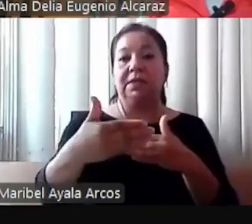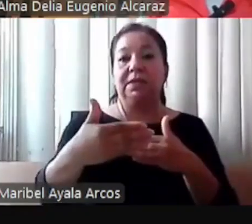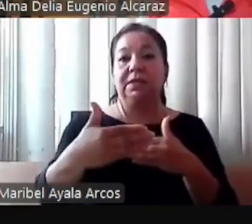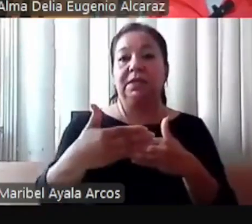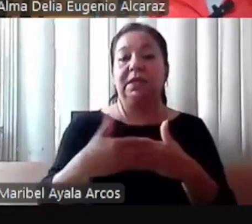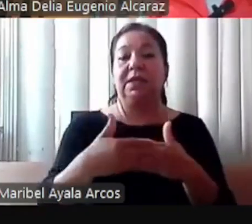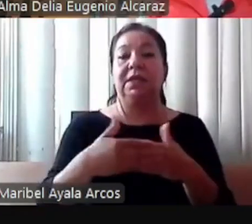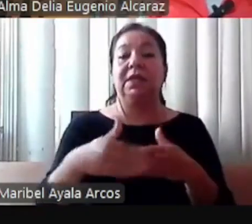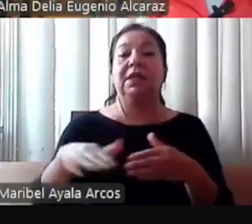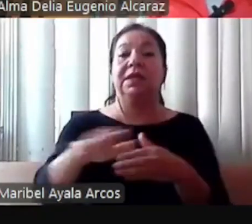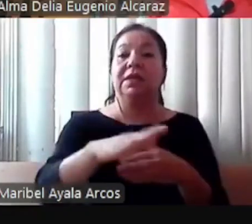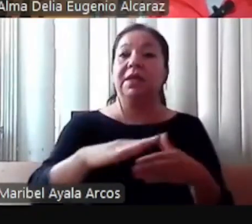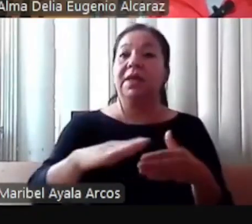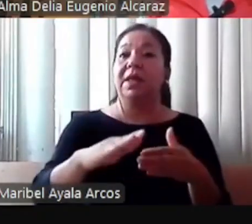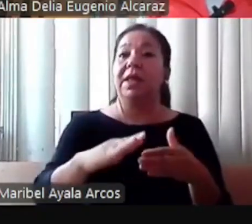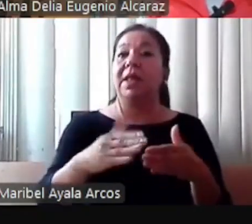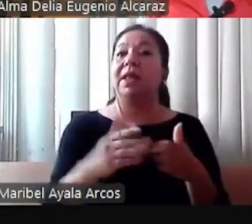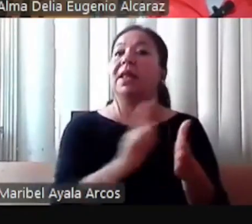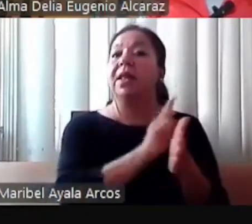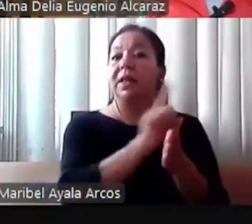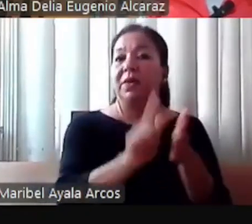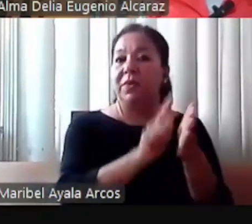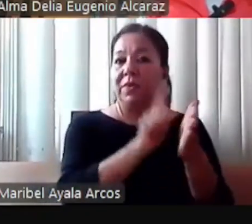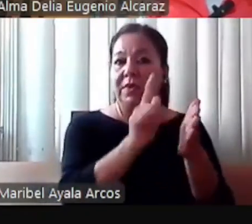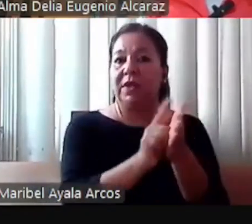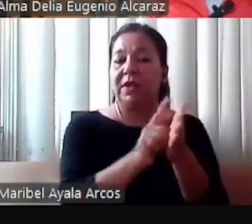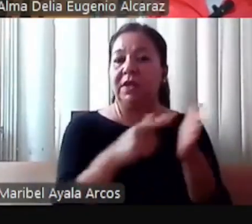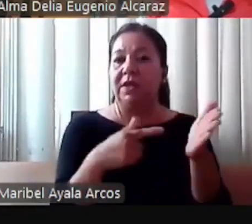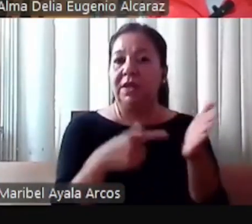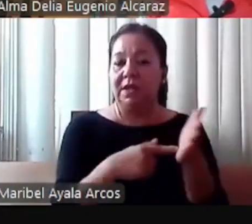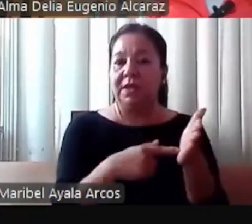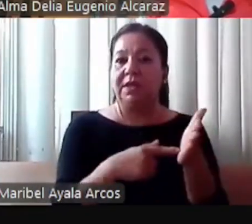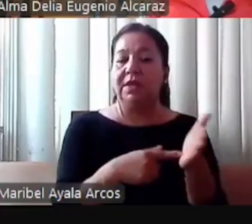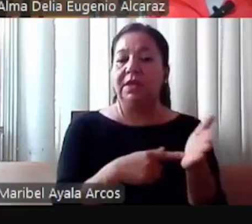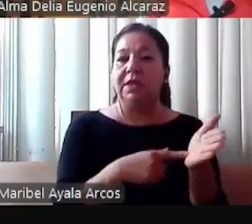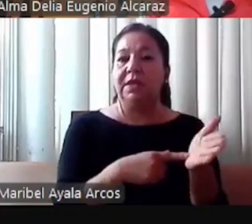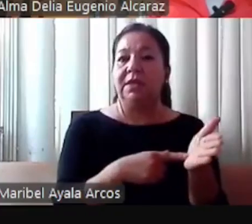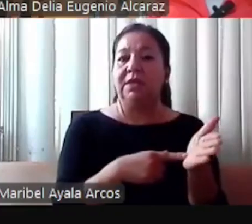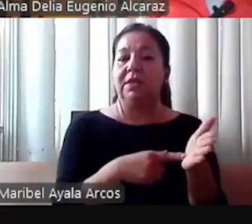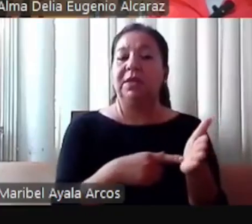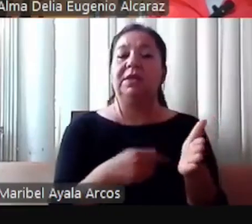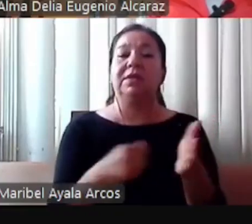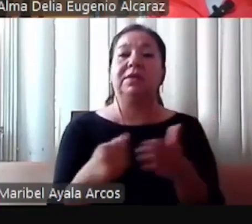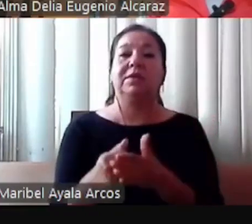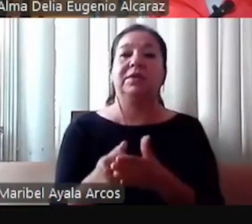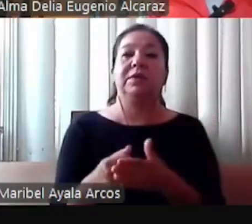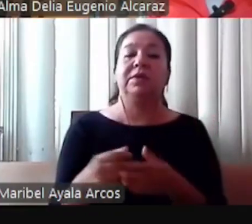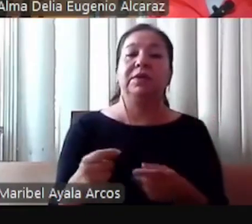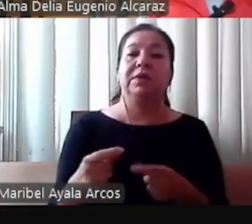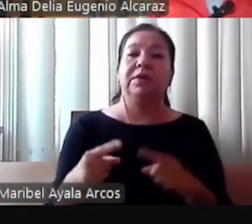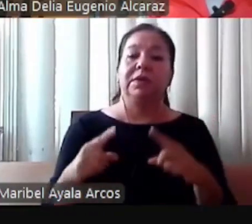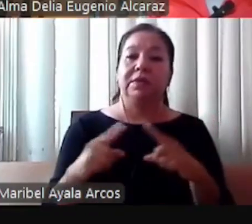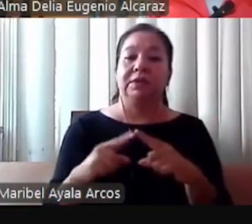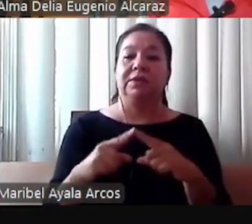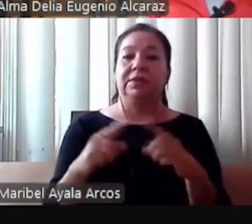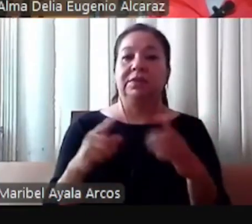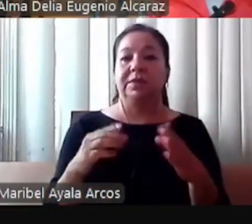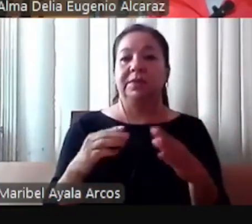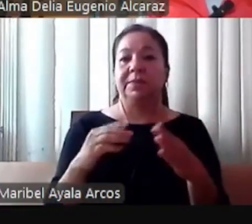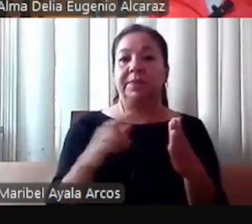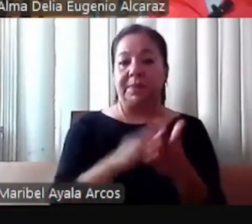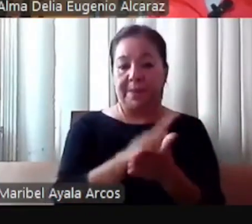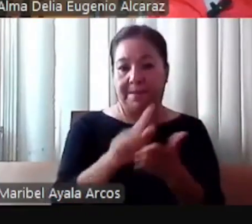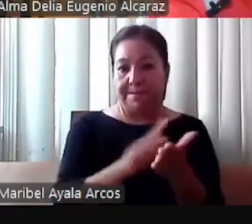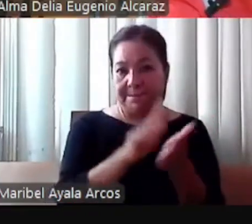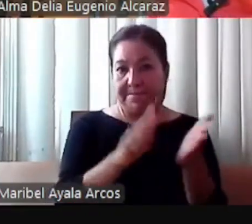servicio apegándose a principios rectores de la función electoral con base en lo argumentado por el considerado tercero de este fallo. Es